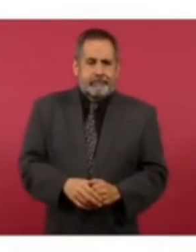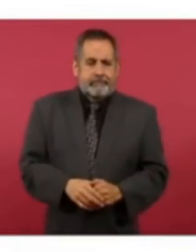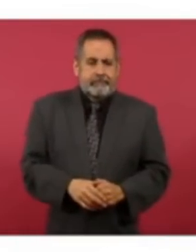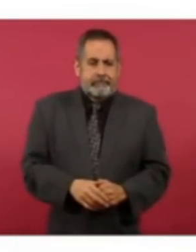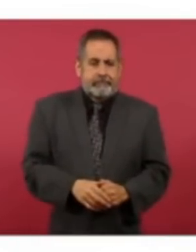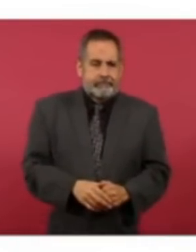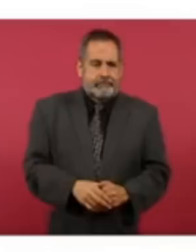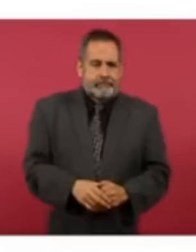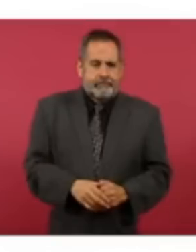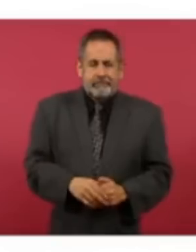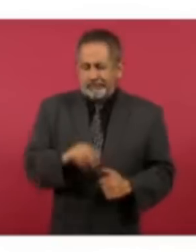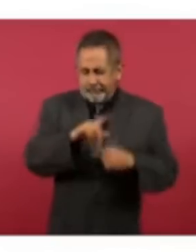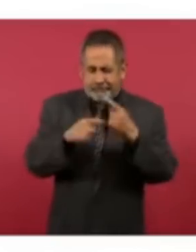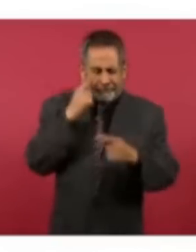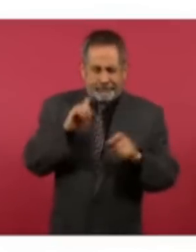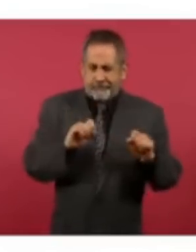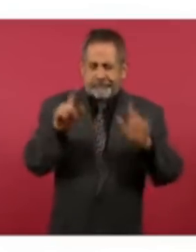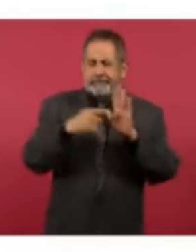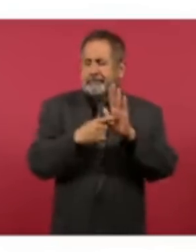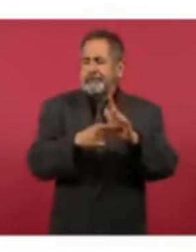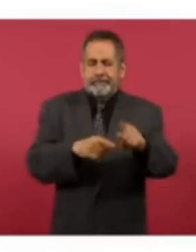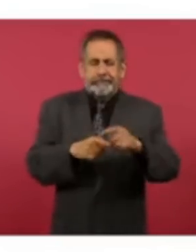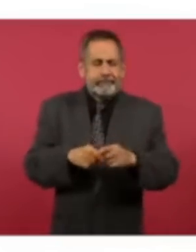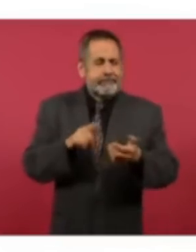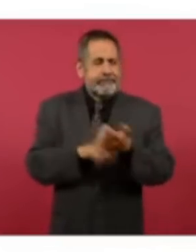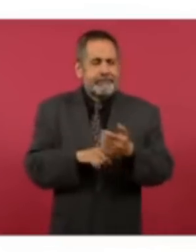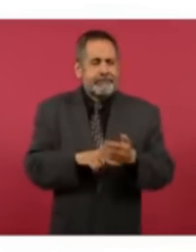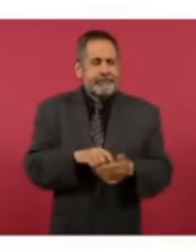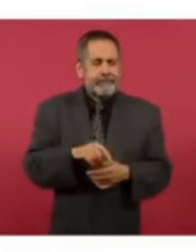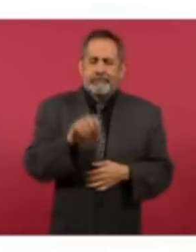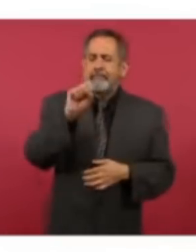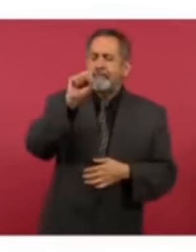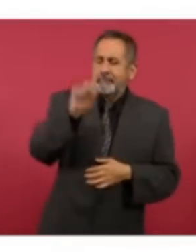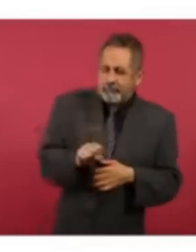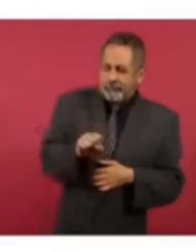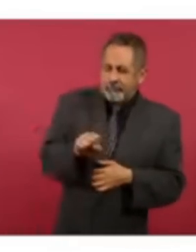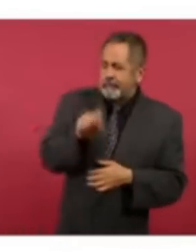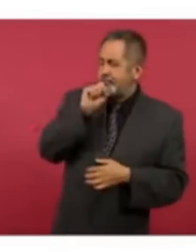A ver si la ponemos al rato, la de Serrat. El sur también existe.